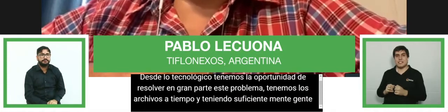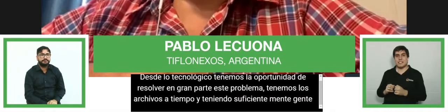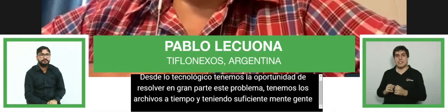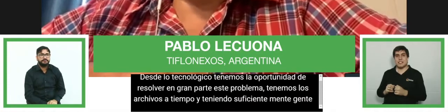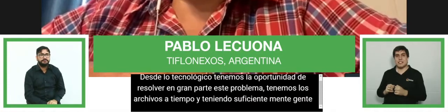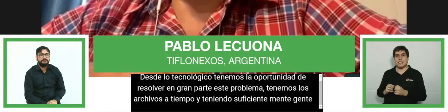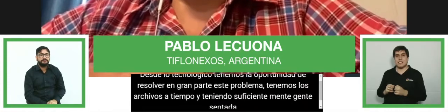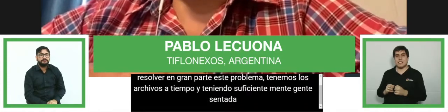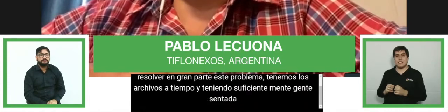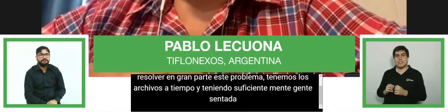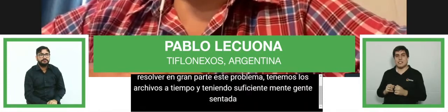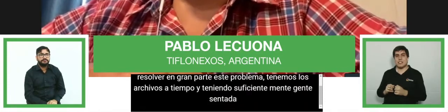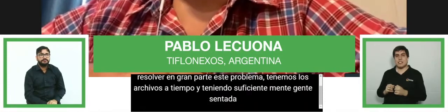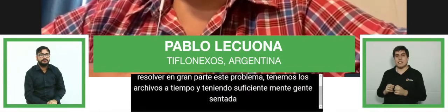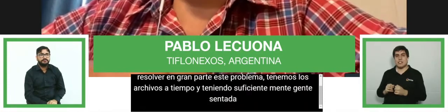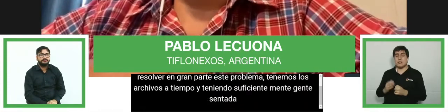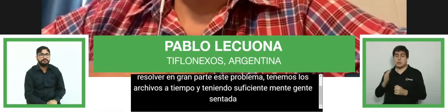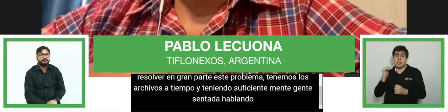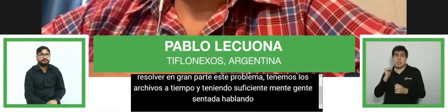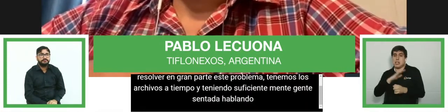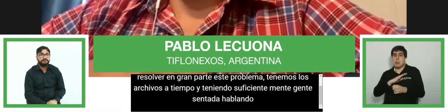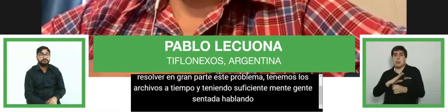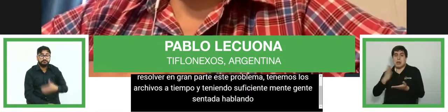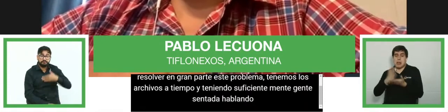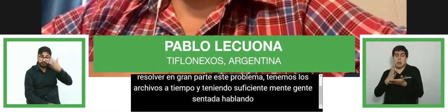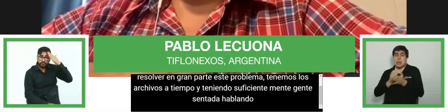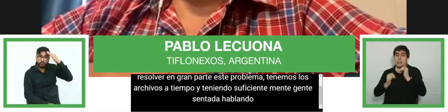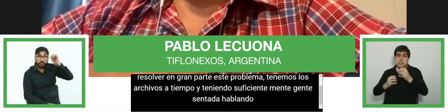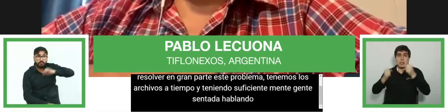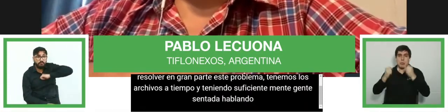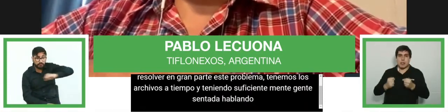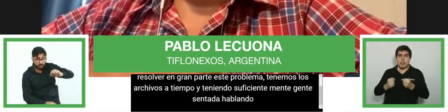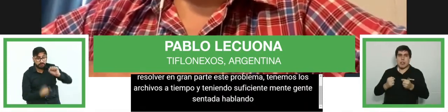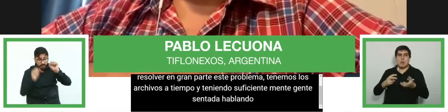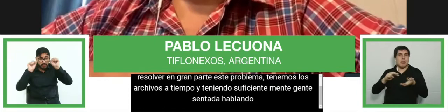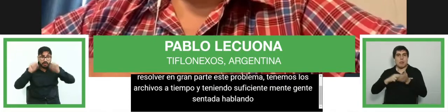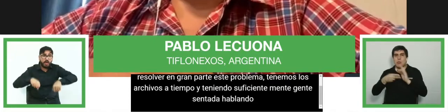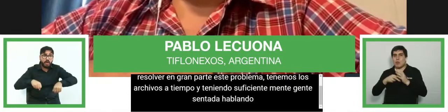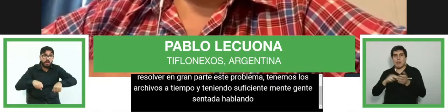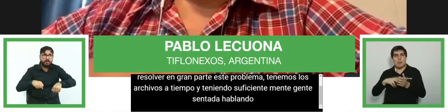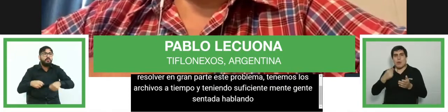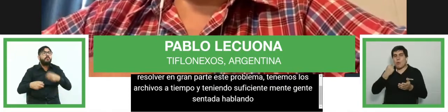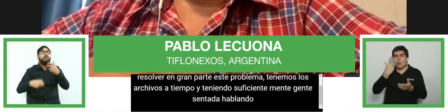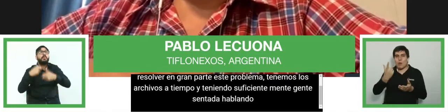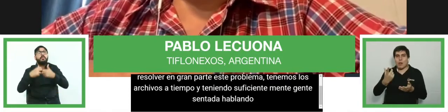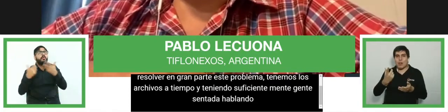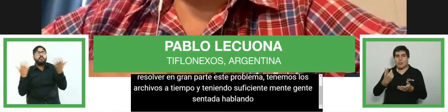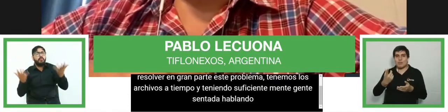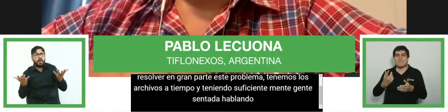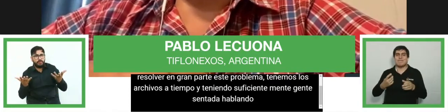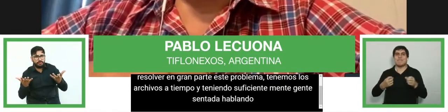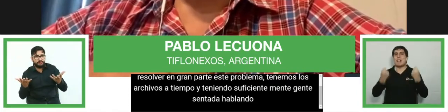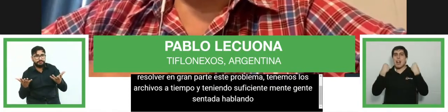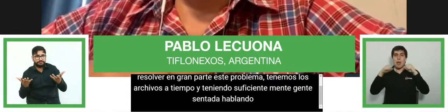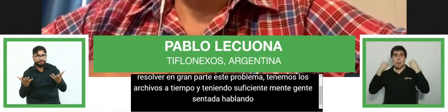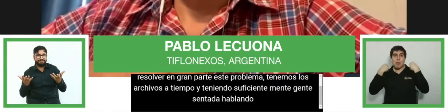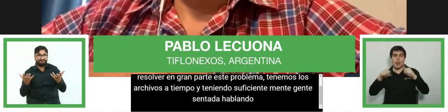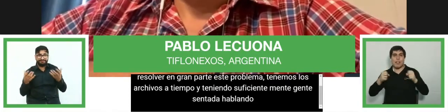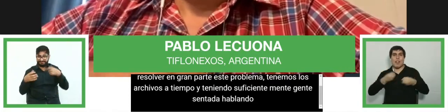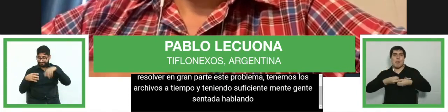material que adaptamos puede llegar rápidamente a las escuelas. Pero ¿cuál es el gran problema? Es el tema de las políticas públicas,